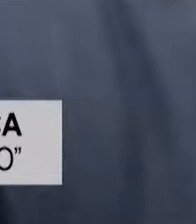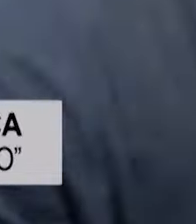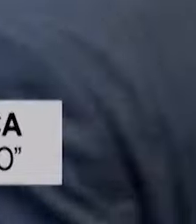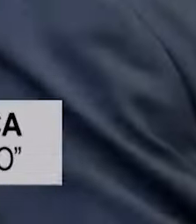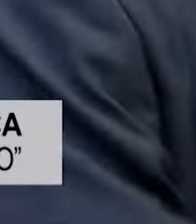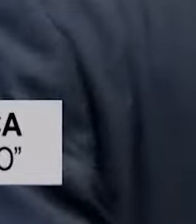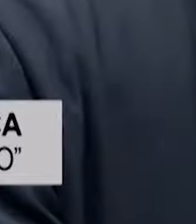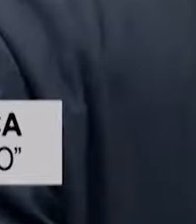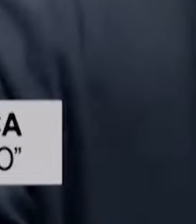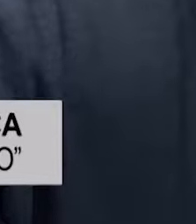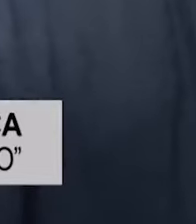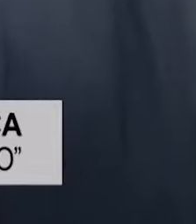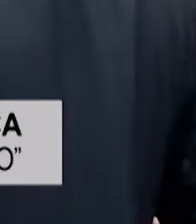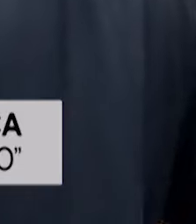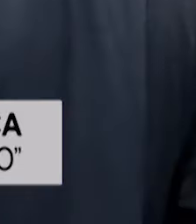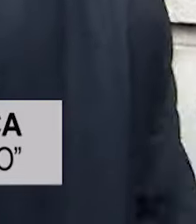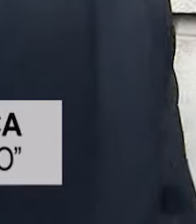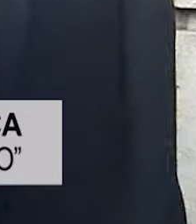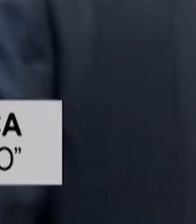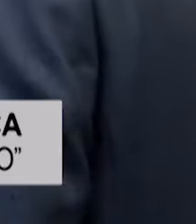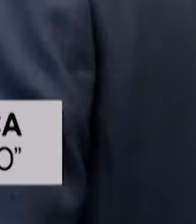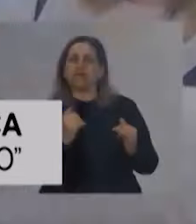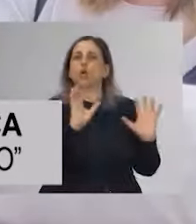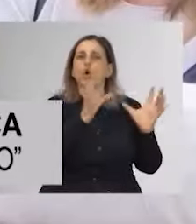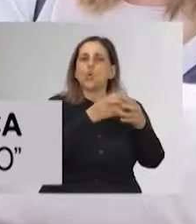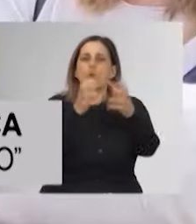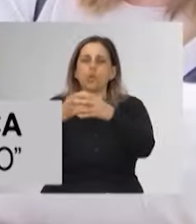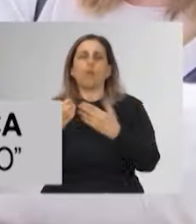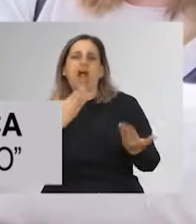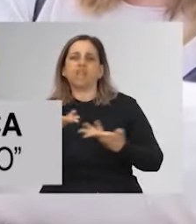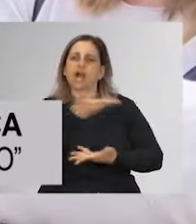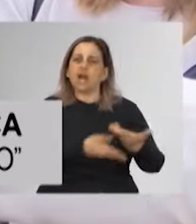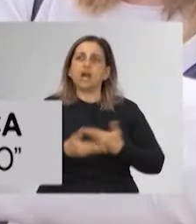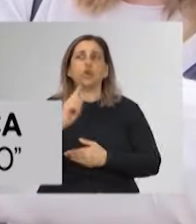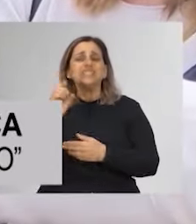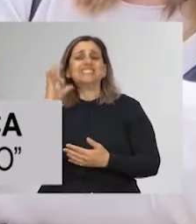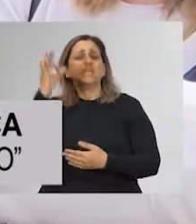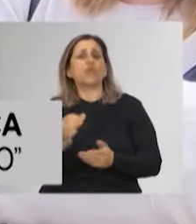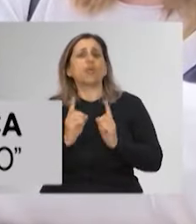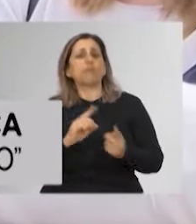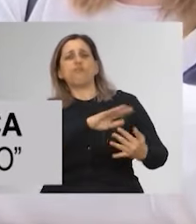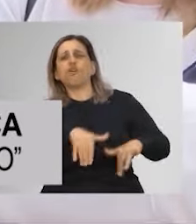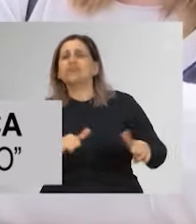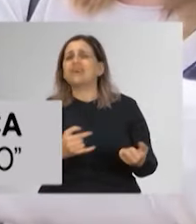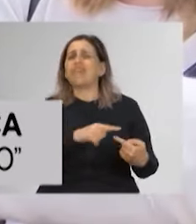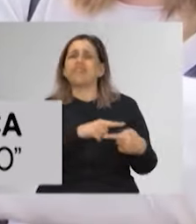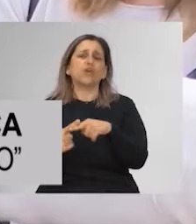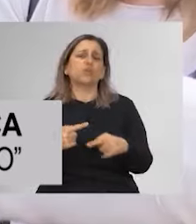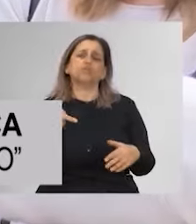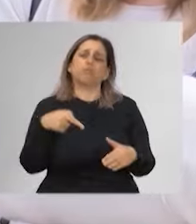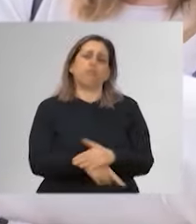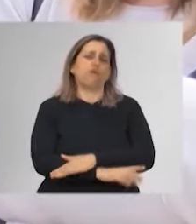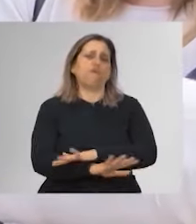se recibieron delegaciones, opiniones, etc. Lo mismo en la Cámara de Senadores, delegaciones, o sea, que está hiperdiscutido. Entre